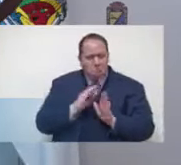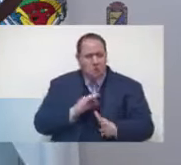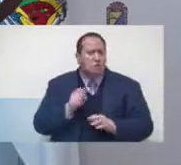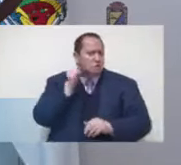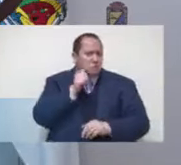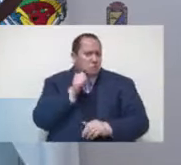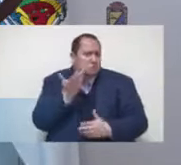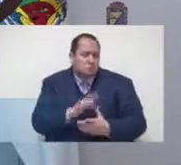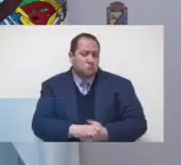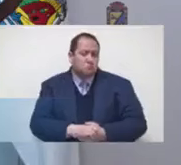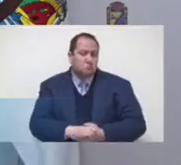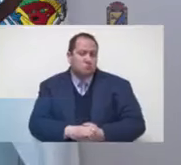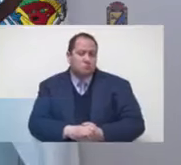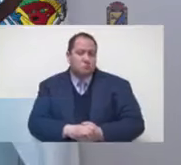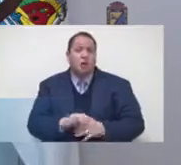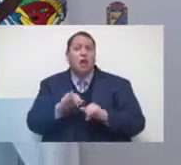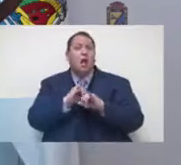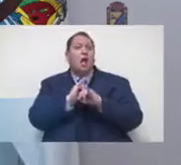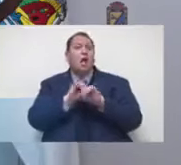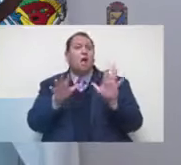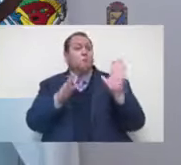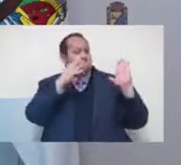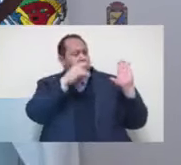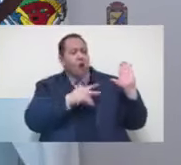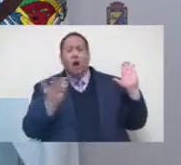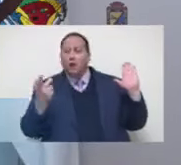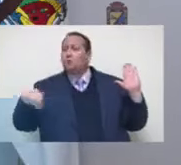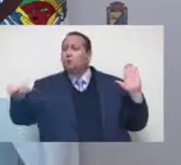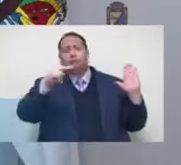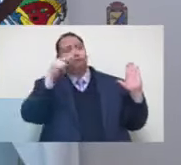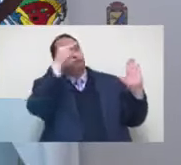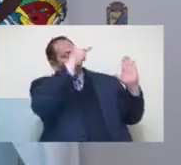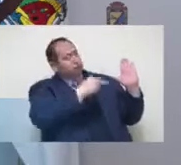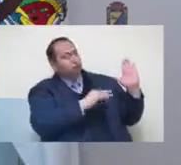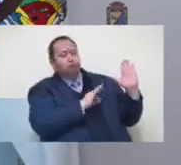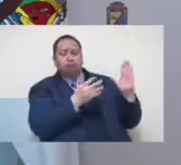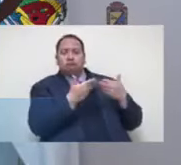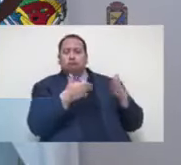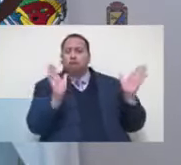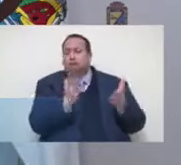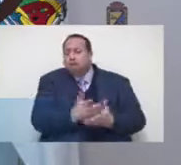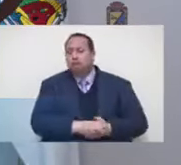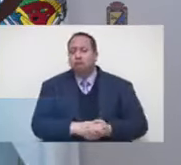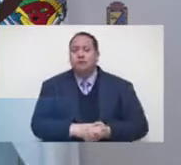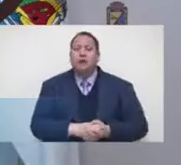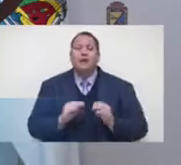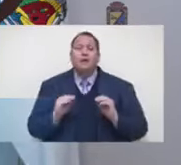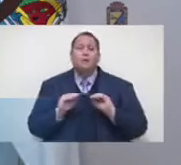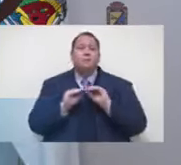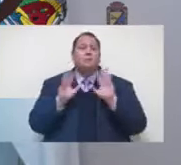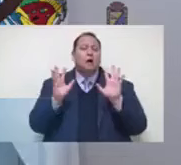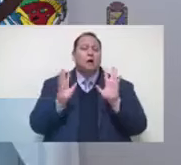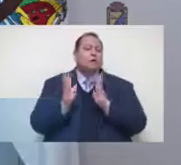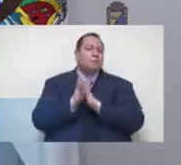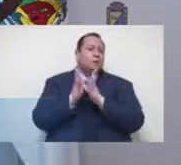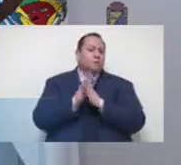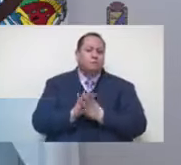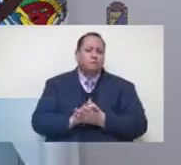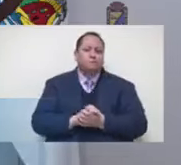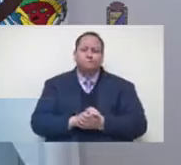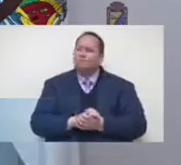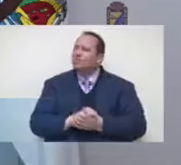siempre. Está el acceso a la información de absolutamente a todos ustedes. Pero y con la participación. ¿No es tan inútil como la